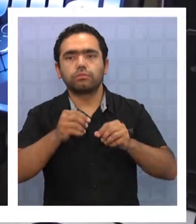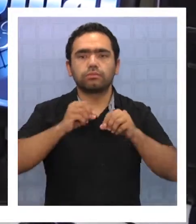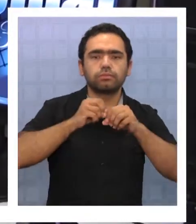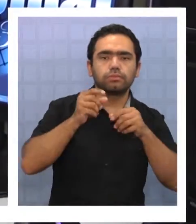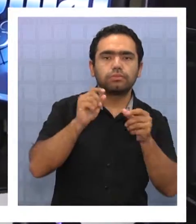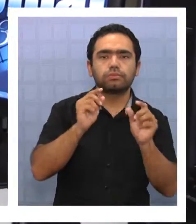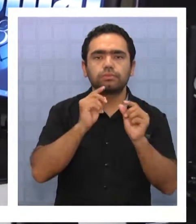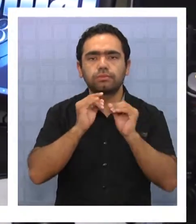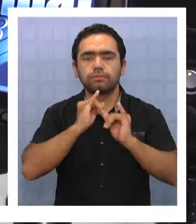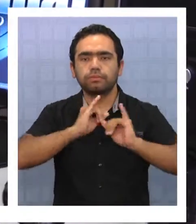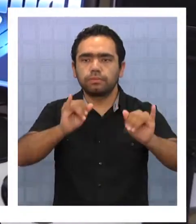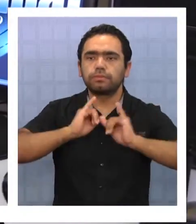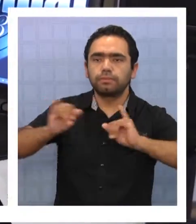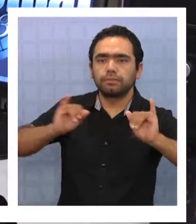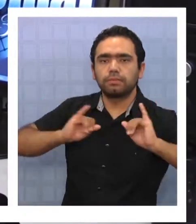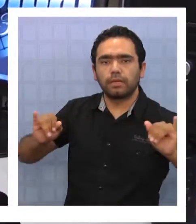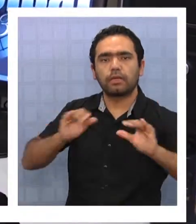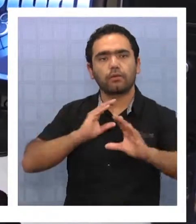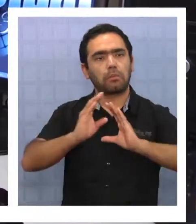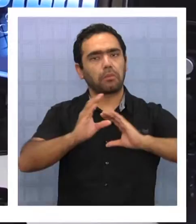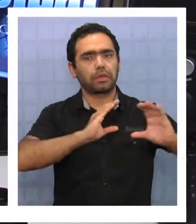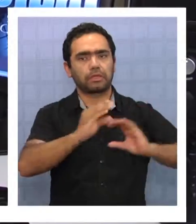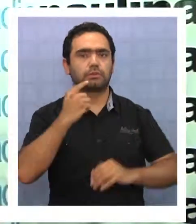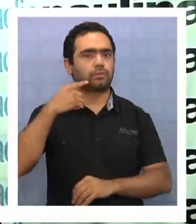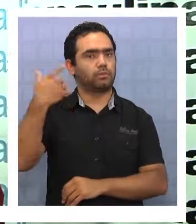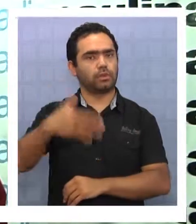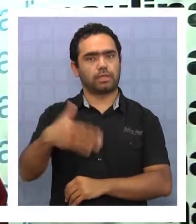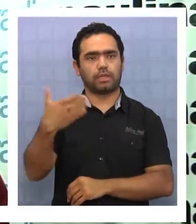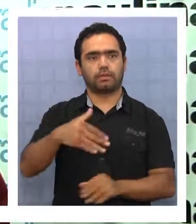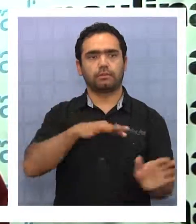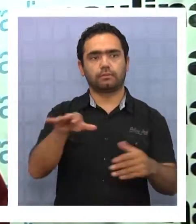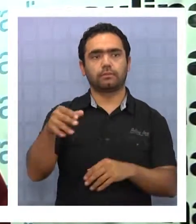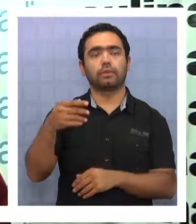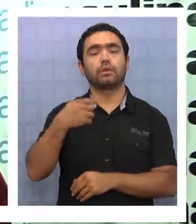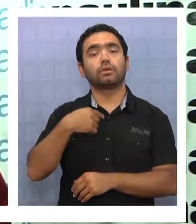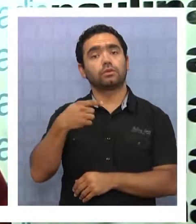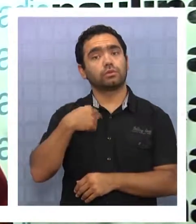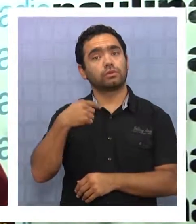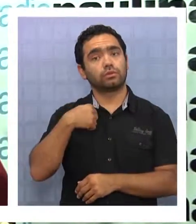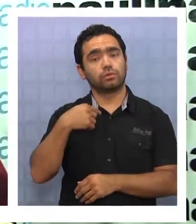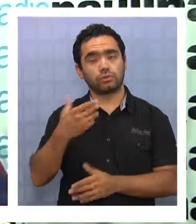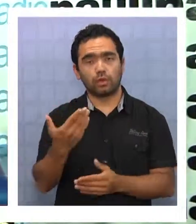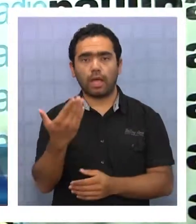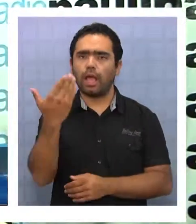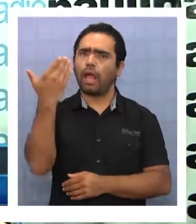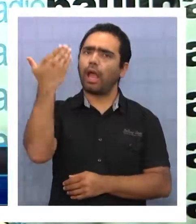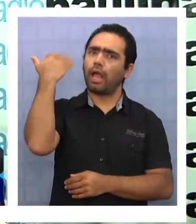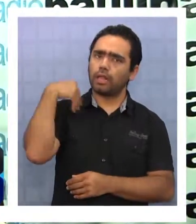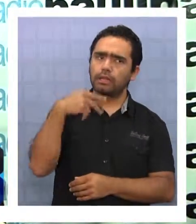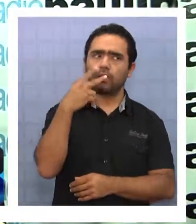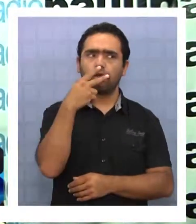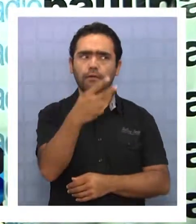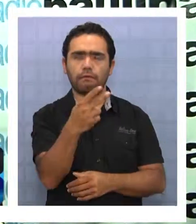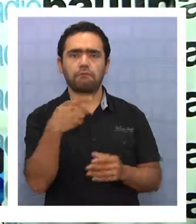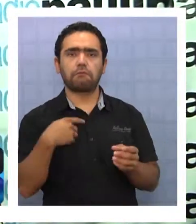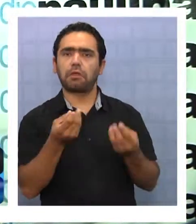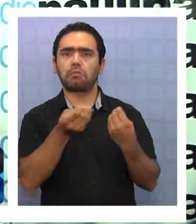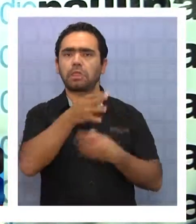mantenga como uno de los medios de comunicación más importantes. Hoy la radio es más coloquial, antes era más engolada, más formal.